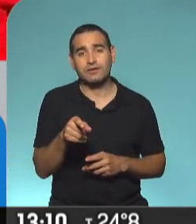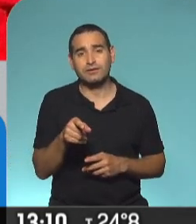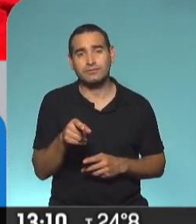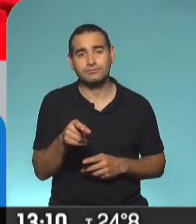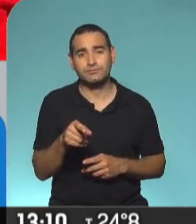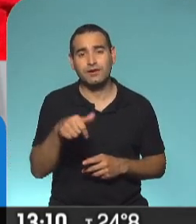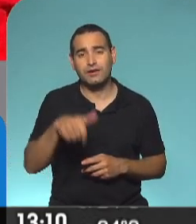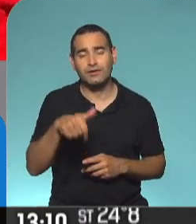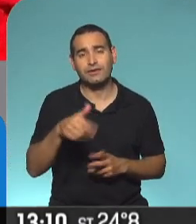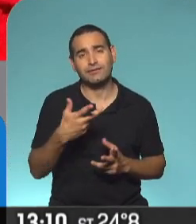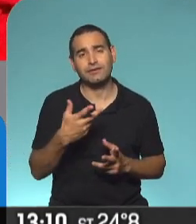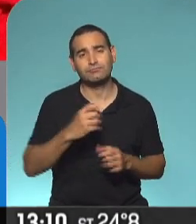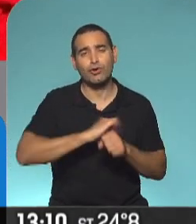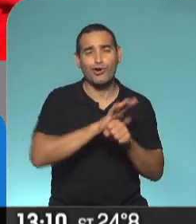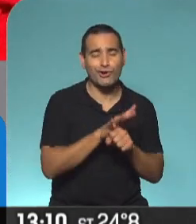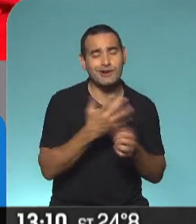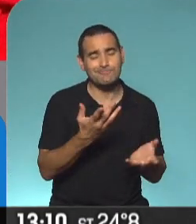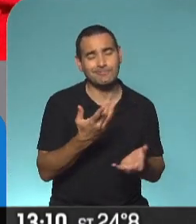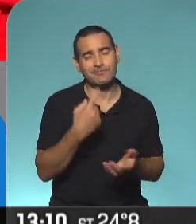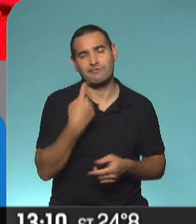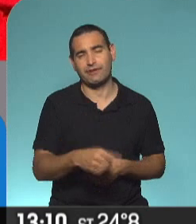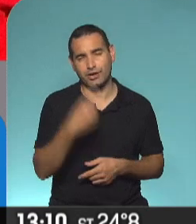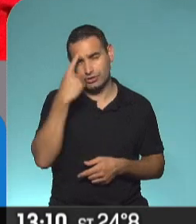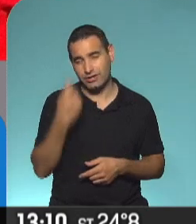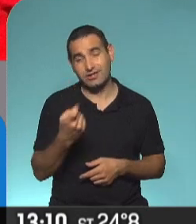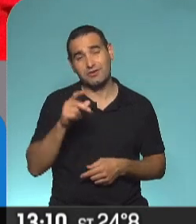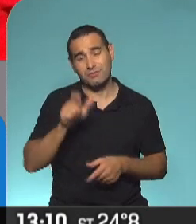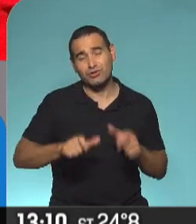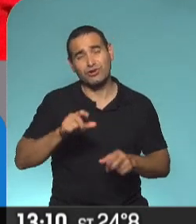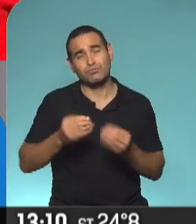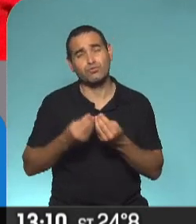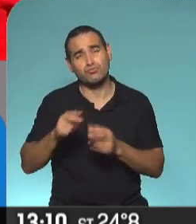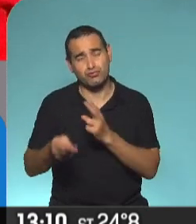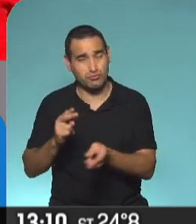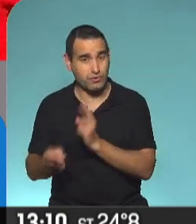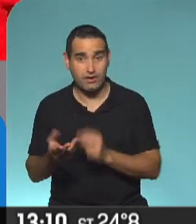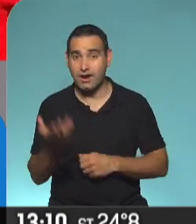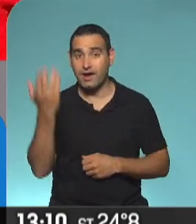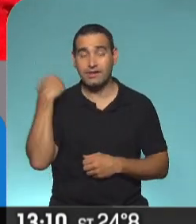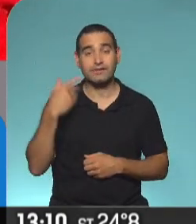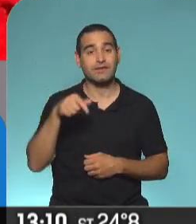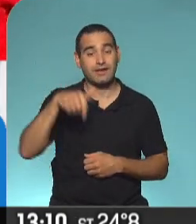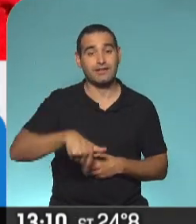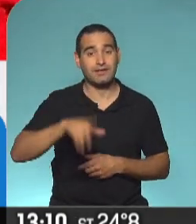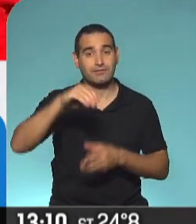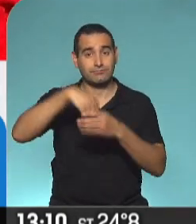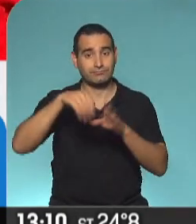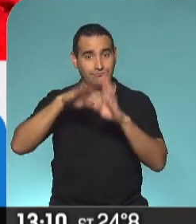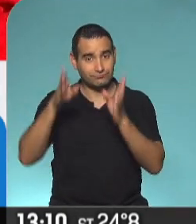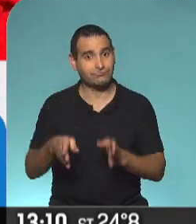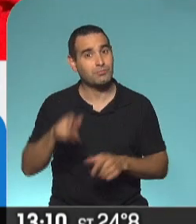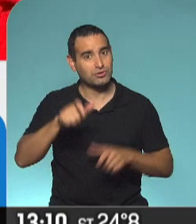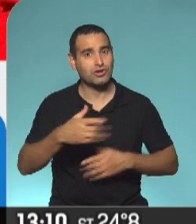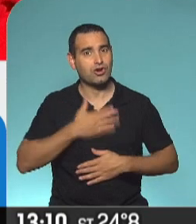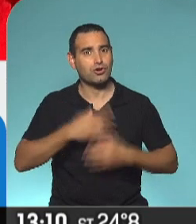ver con este COVID-19 que lamentablemente genera el fallecimiento de mucha gente. En las últimas horas en el interior de este hospital hubo lágrimas, pero